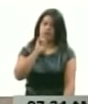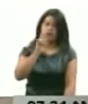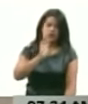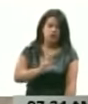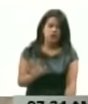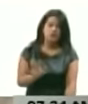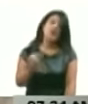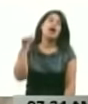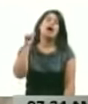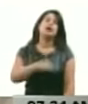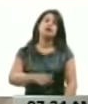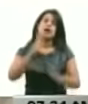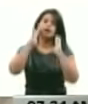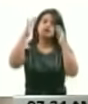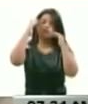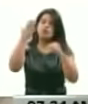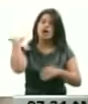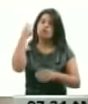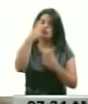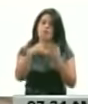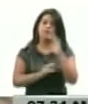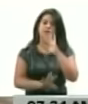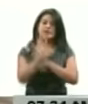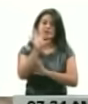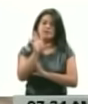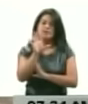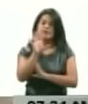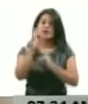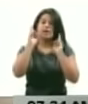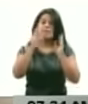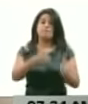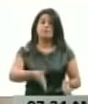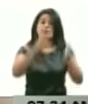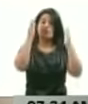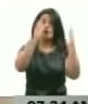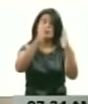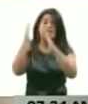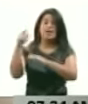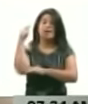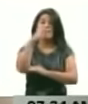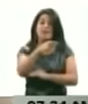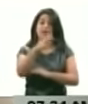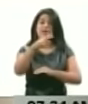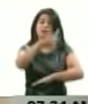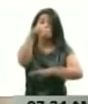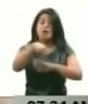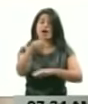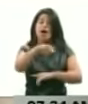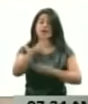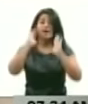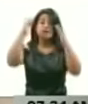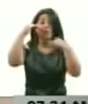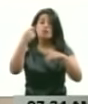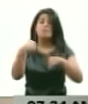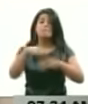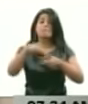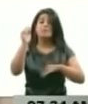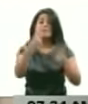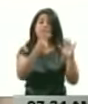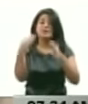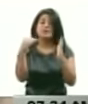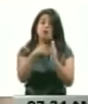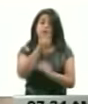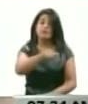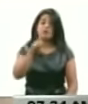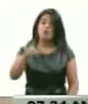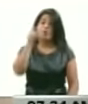en atención, en el 2015, solo el edificio, el Foro Libertador, atendió más de 75 mil usuarios y